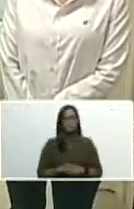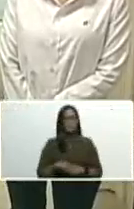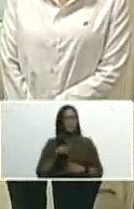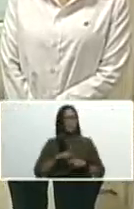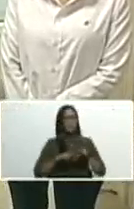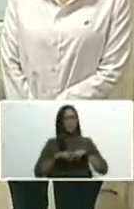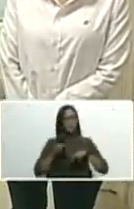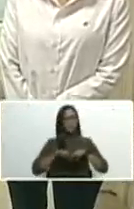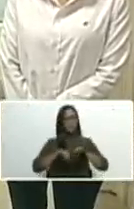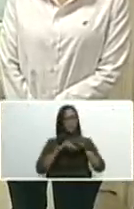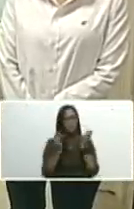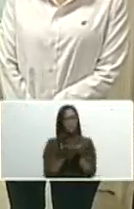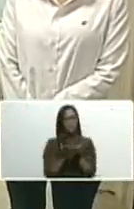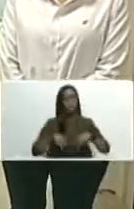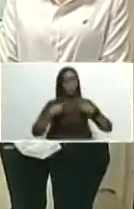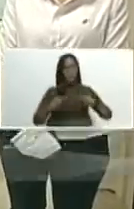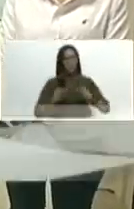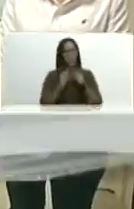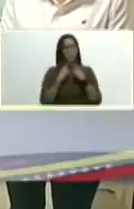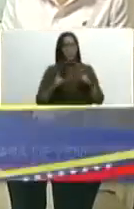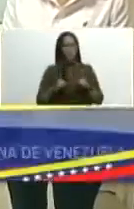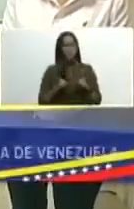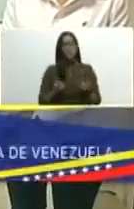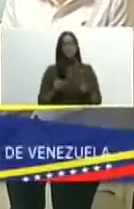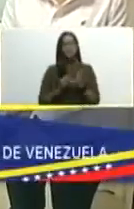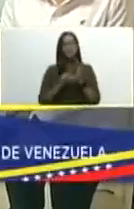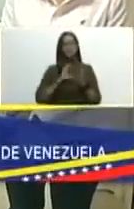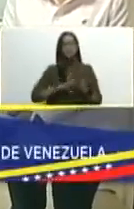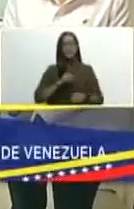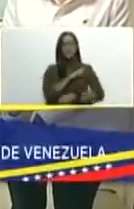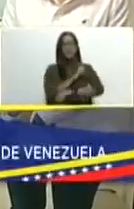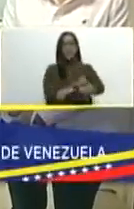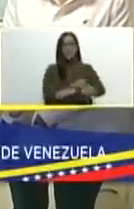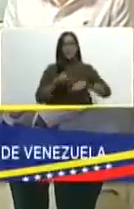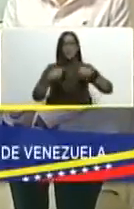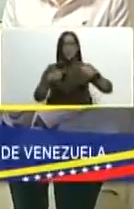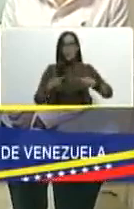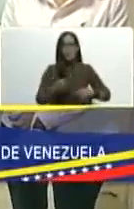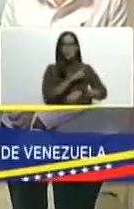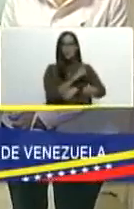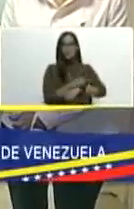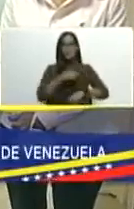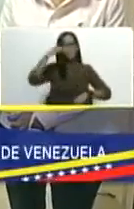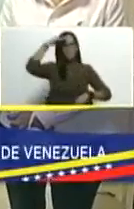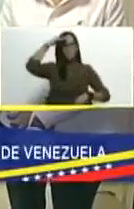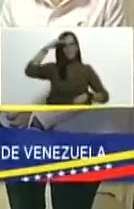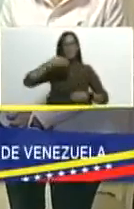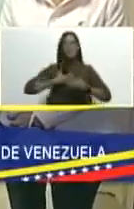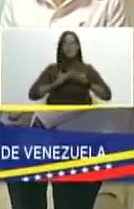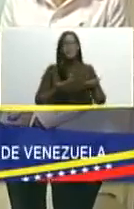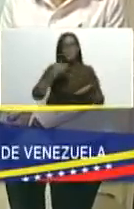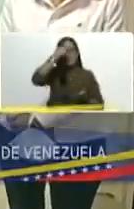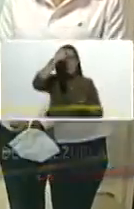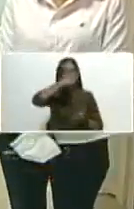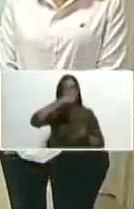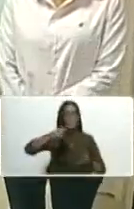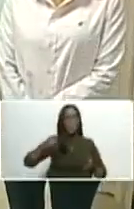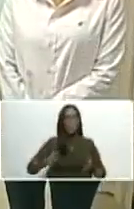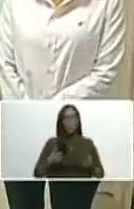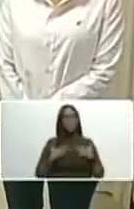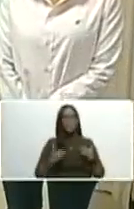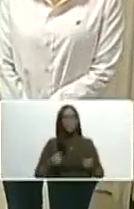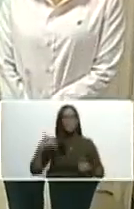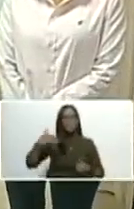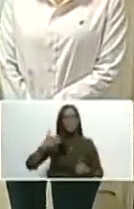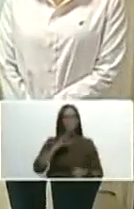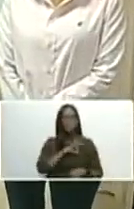diferente. Brigadas del poder popular y del poder militar, para darle al pueblo educación y salud, sus derechos